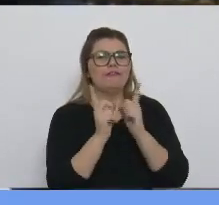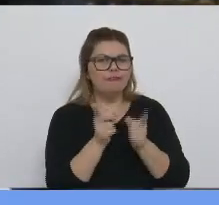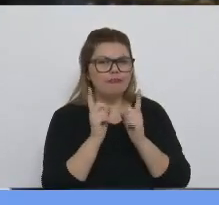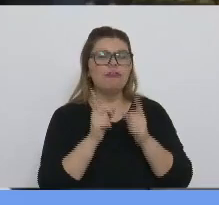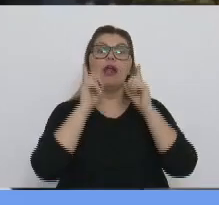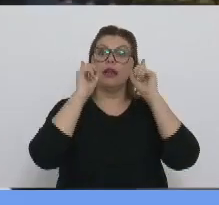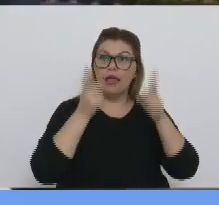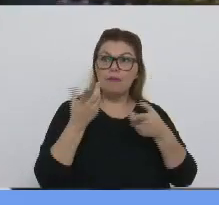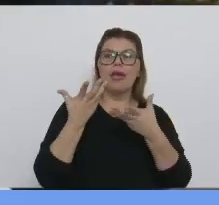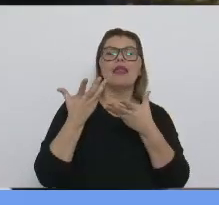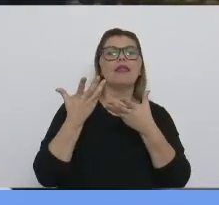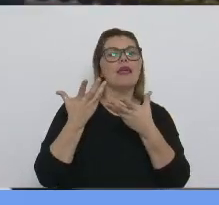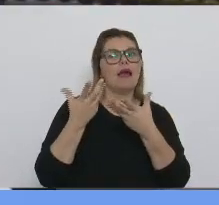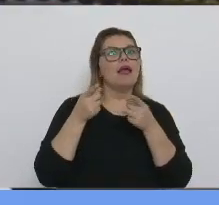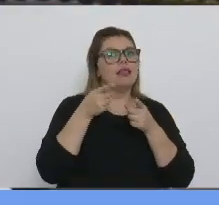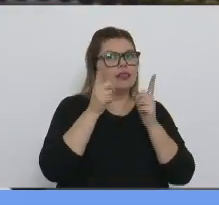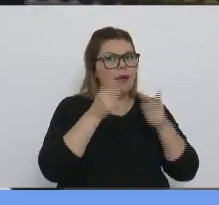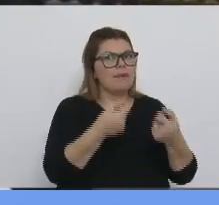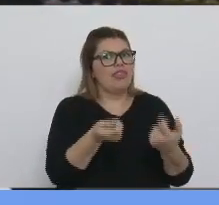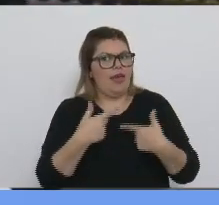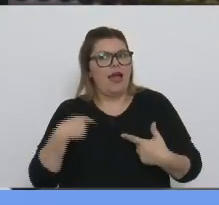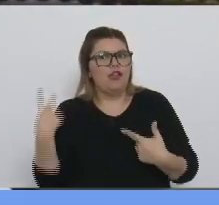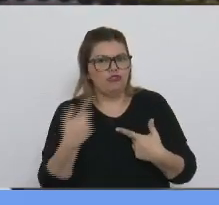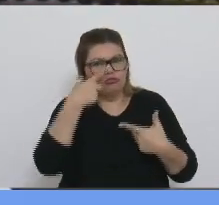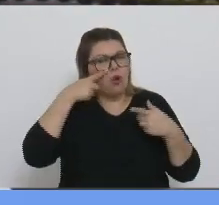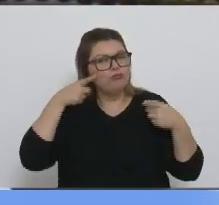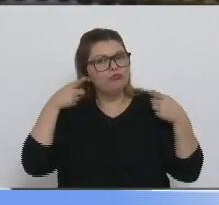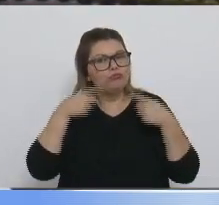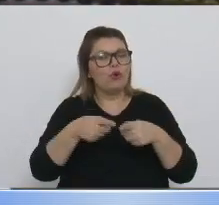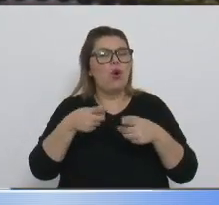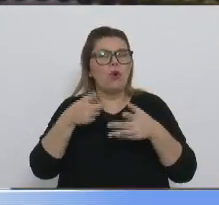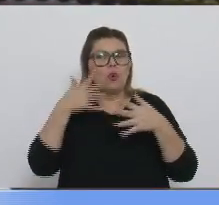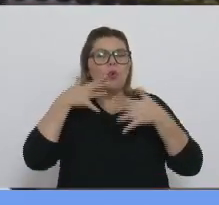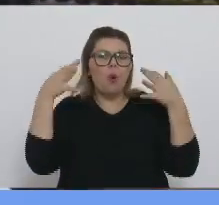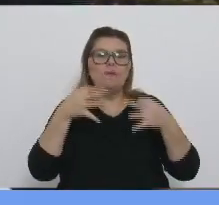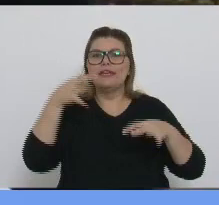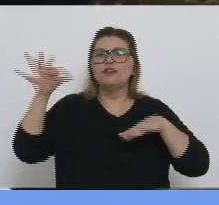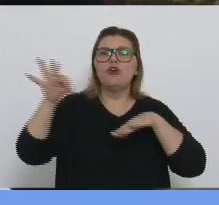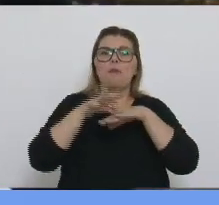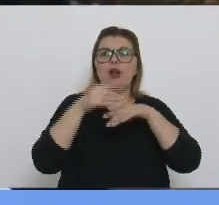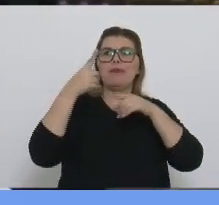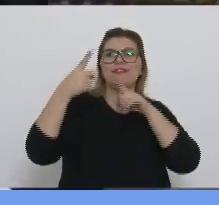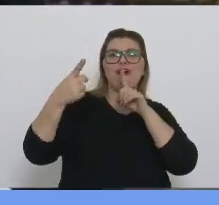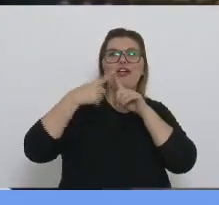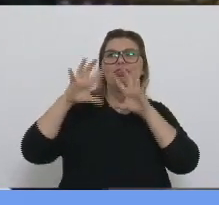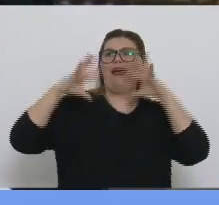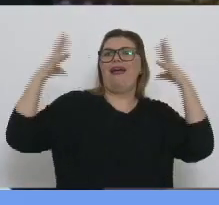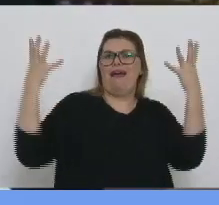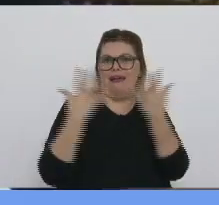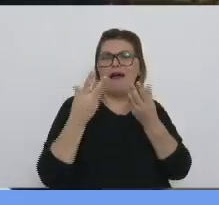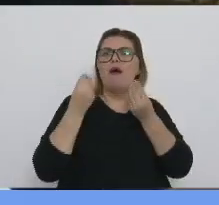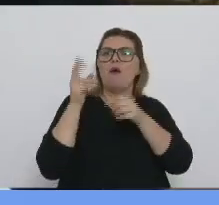nuestras metas de biodiversidad nuestra lucha contra el cambio climático al mismo tiempo como les decía nos ofrece